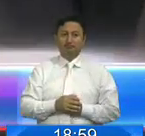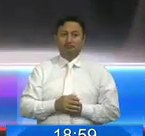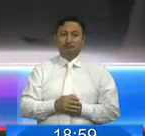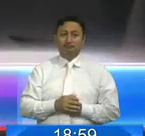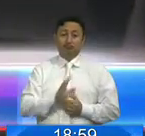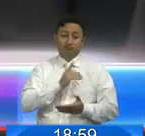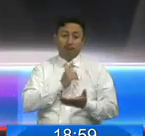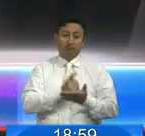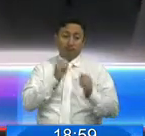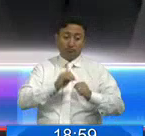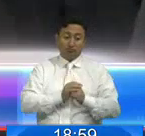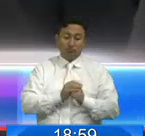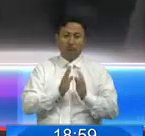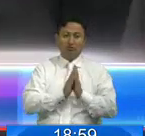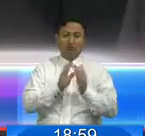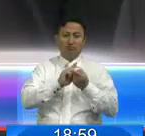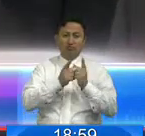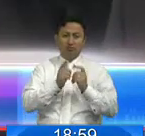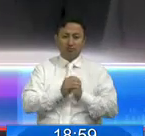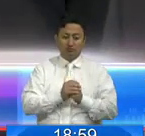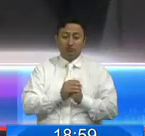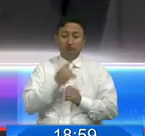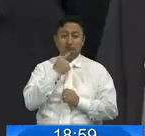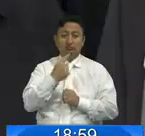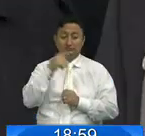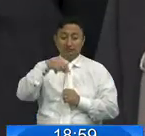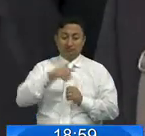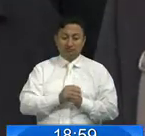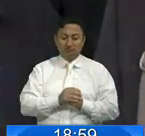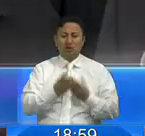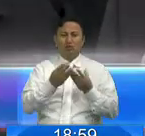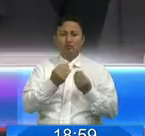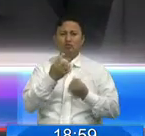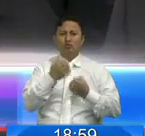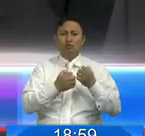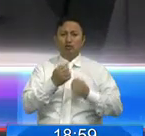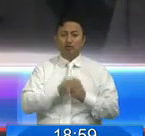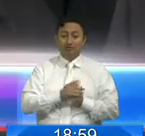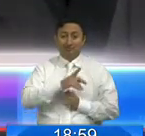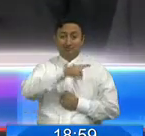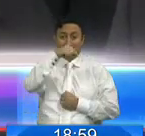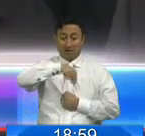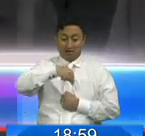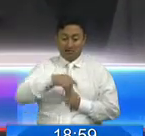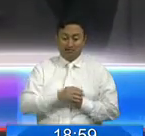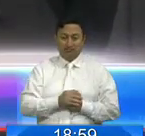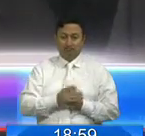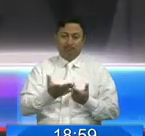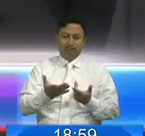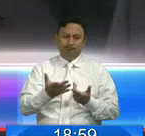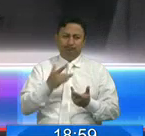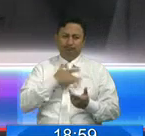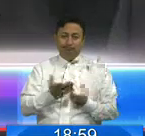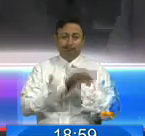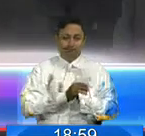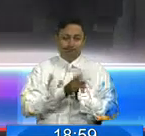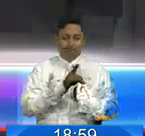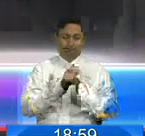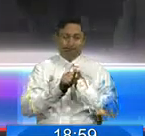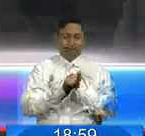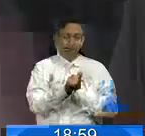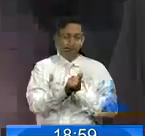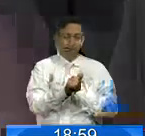Por supuesto que vamos a apelar. Quiero decir que hubo una gran cantidad de problemas que se crearon aquí. Sentimos que el interrogatorio del